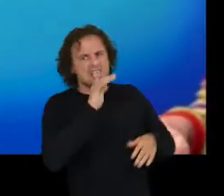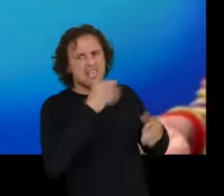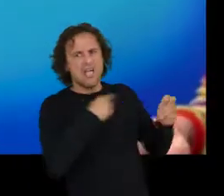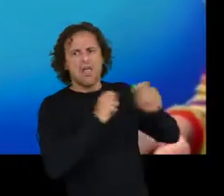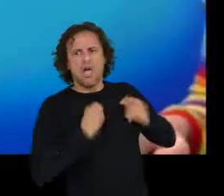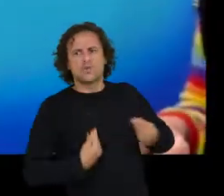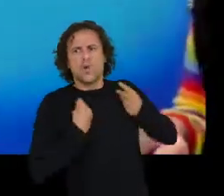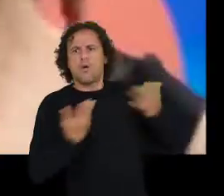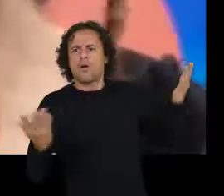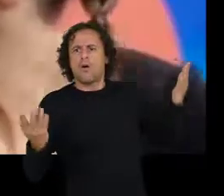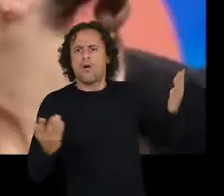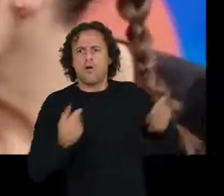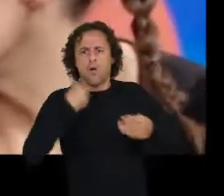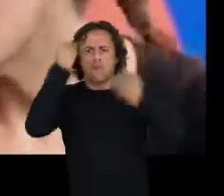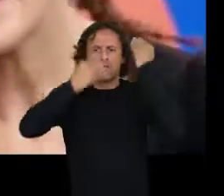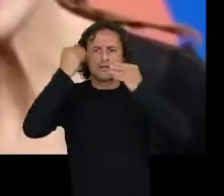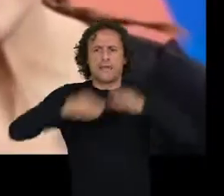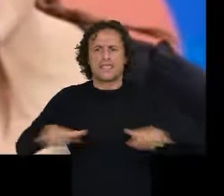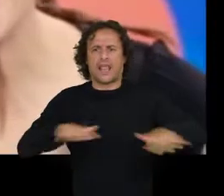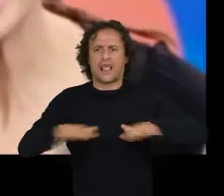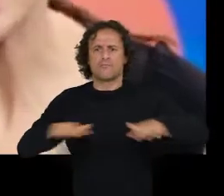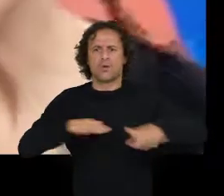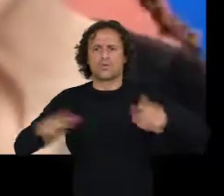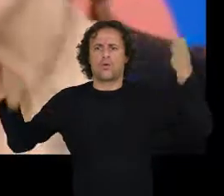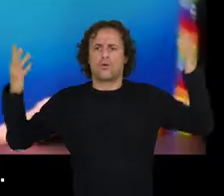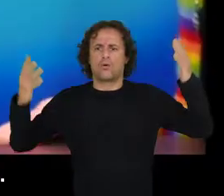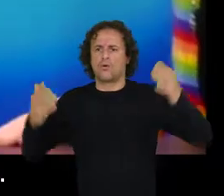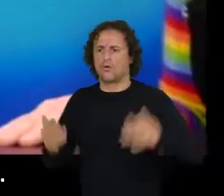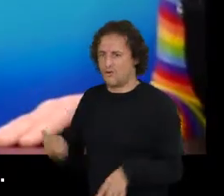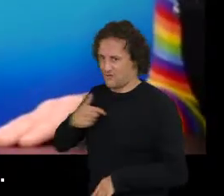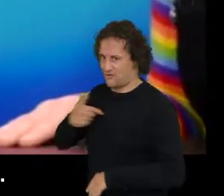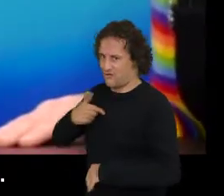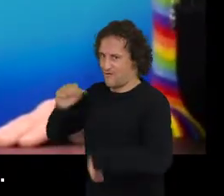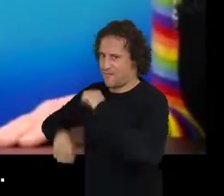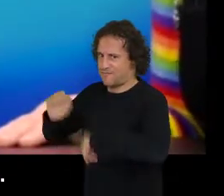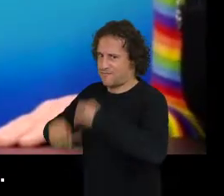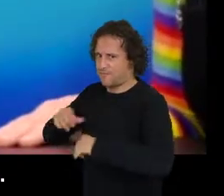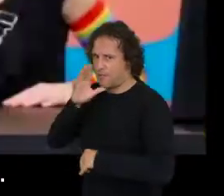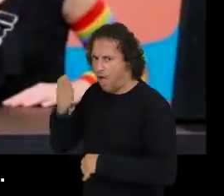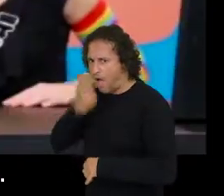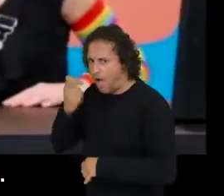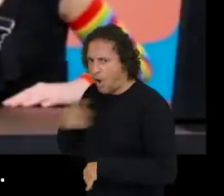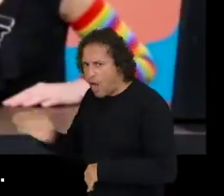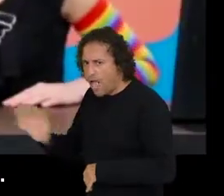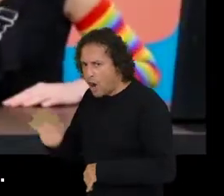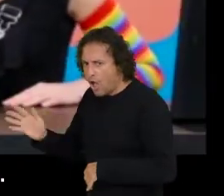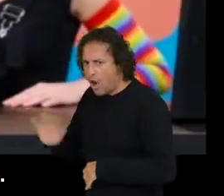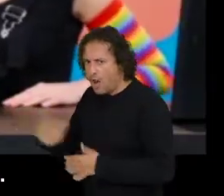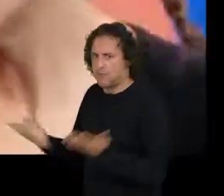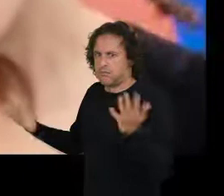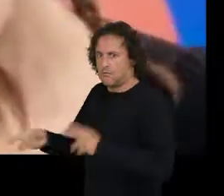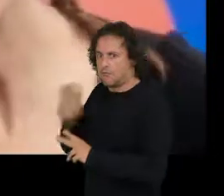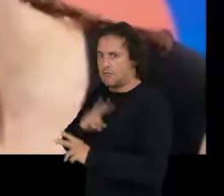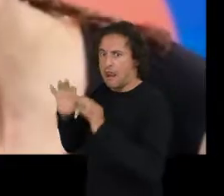pensei que era un terremoto. Fun eu, Loli. Batín na mesa para que moiras, porque levaba moito tempo a dicirche hola e non me